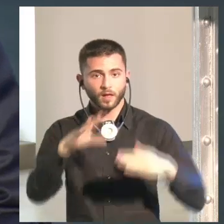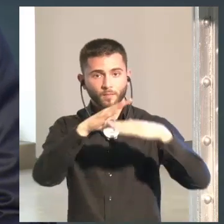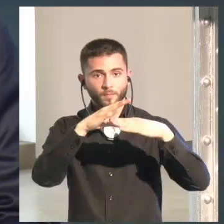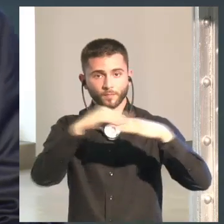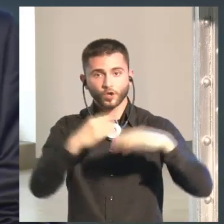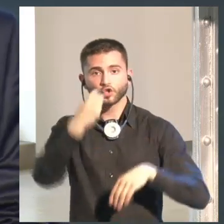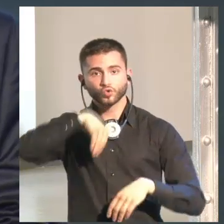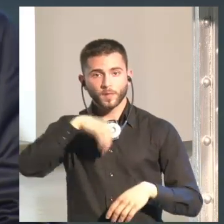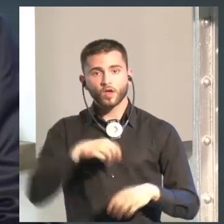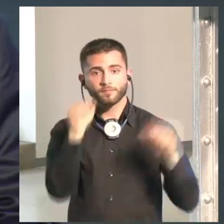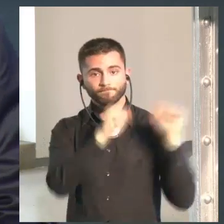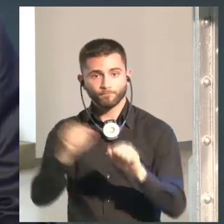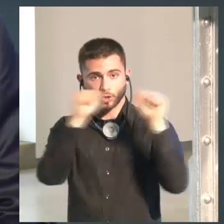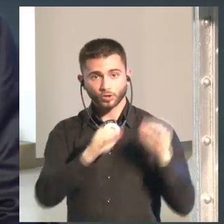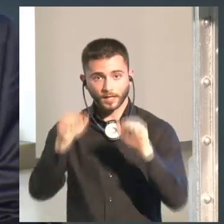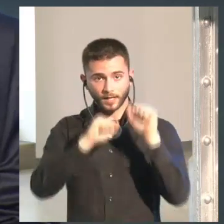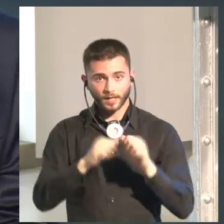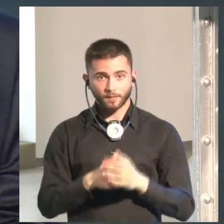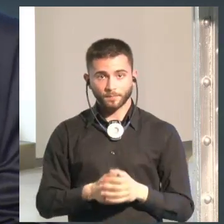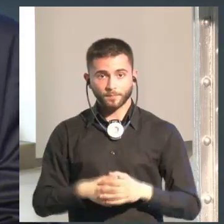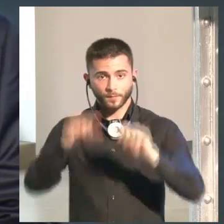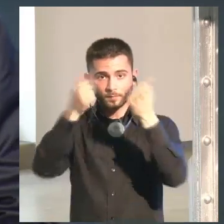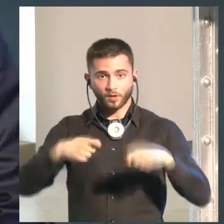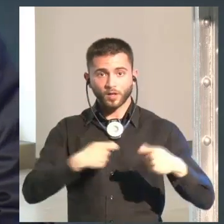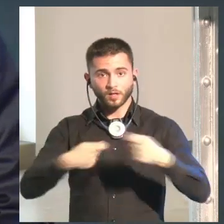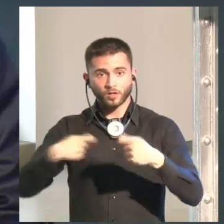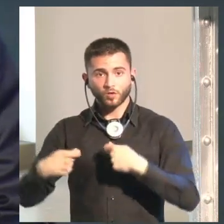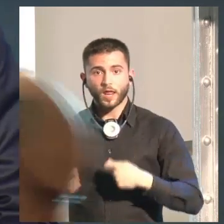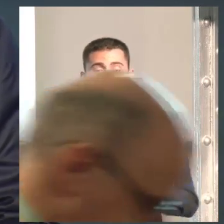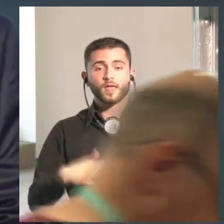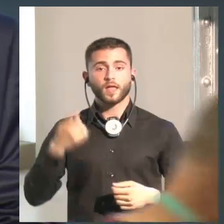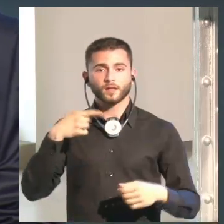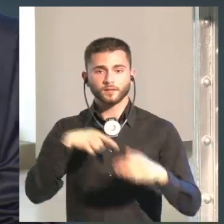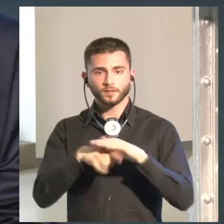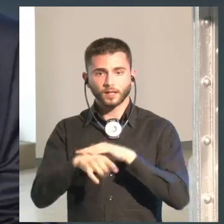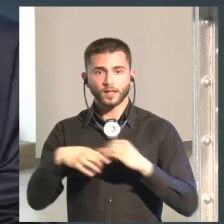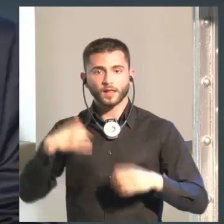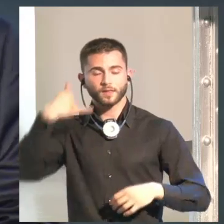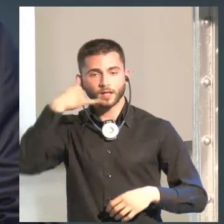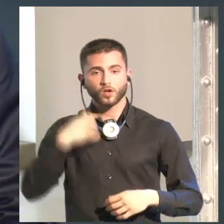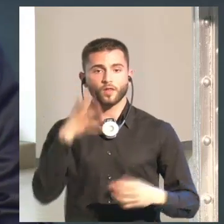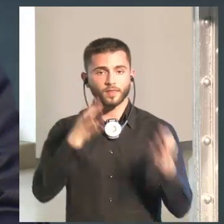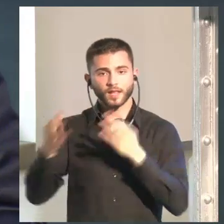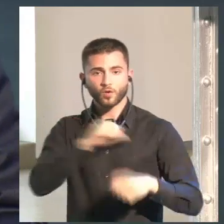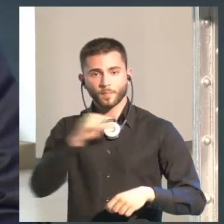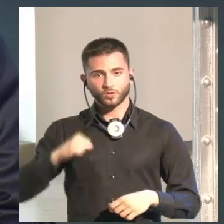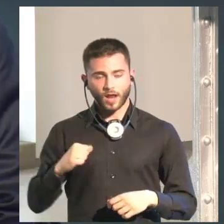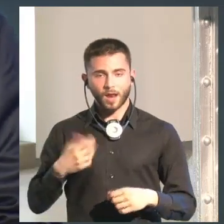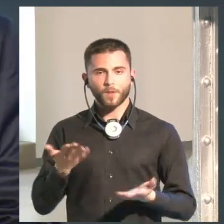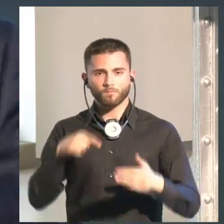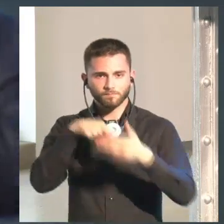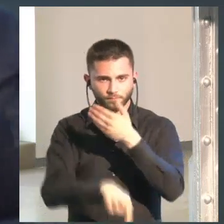y además de eso, nunca fue el modelo de negocio de las operadoras de telecomunicaciones el uso comercial de los datos personales. Pero más allá de eso, yendo a la